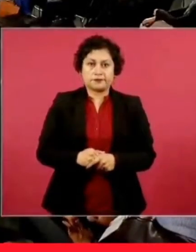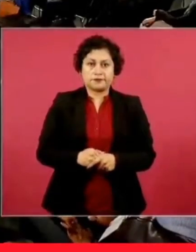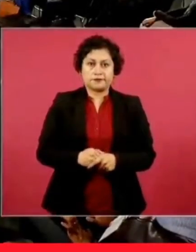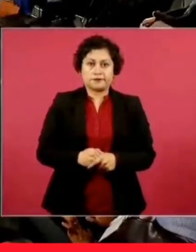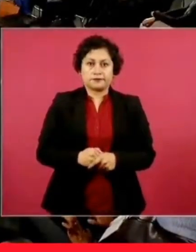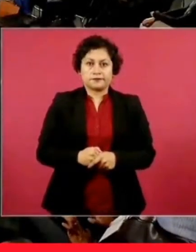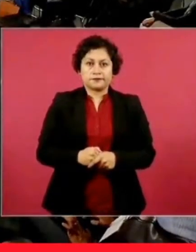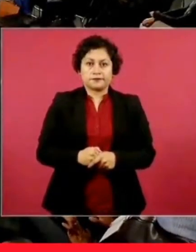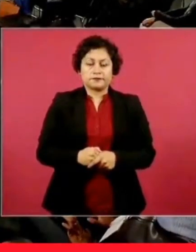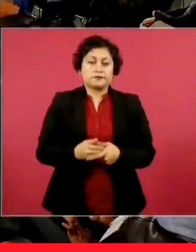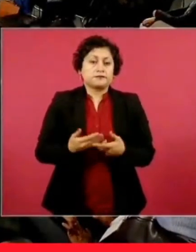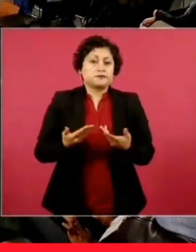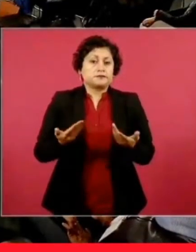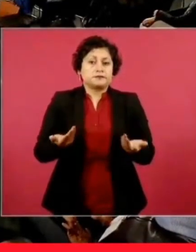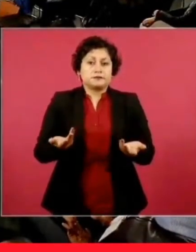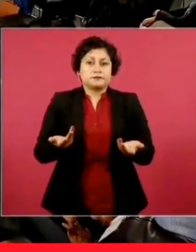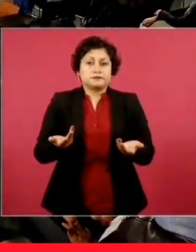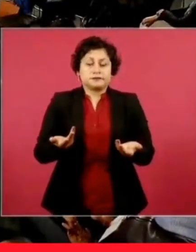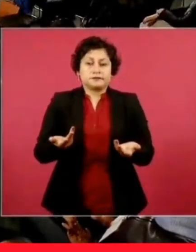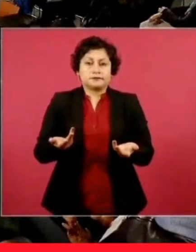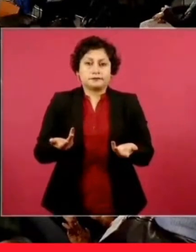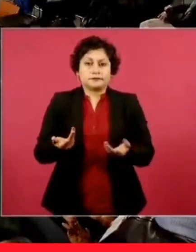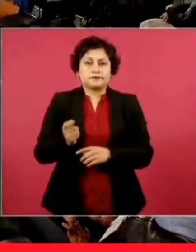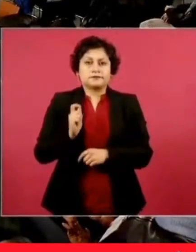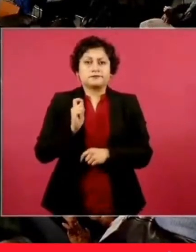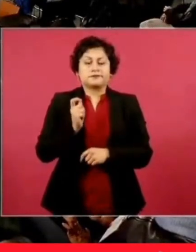de todas maneras,